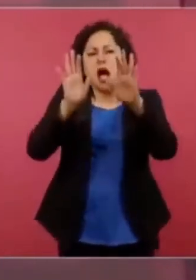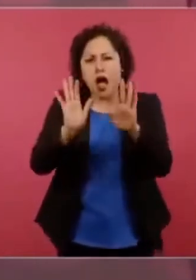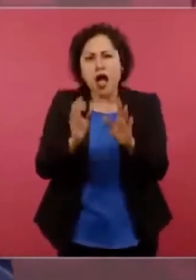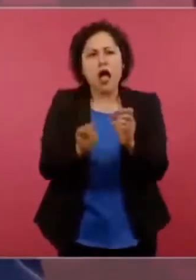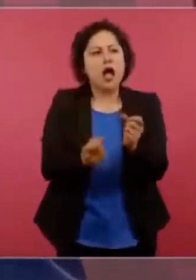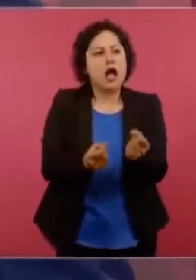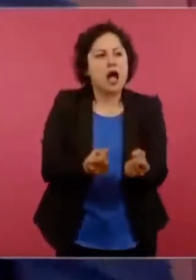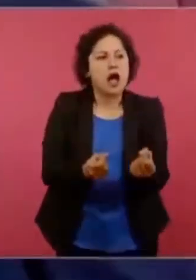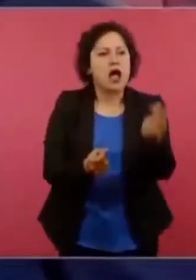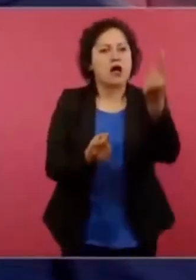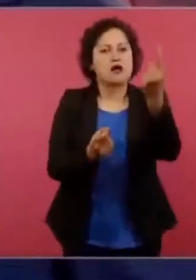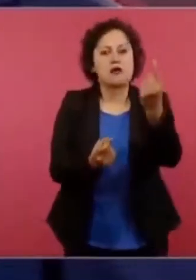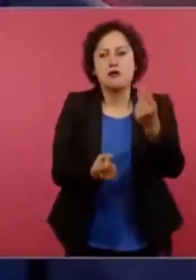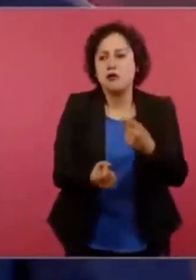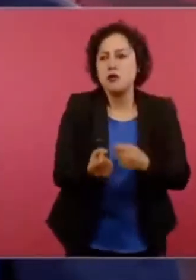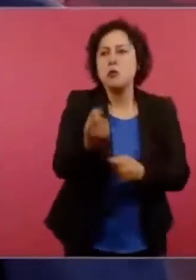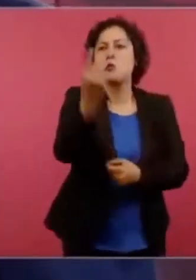articulistas,